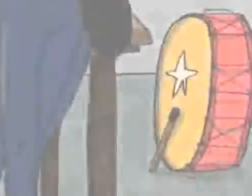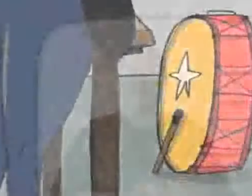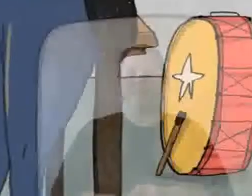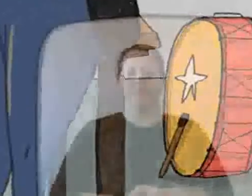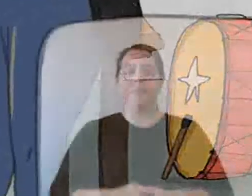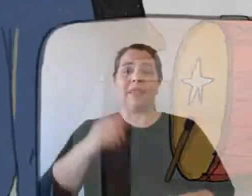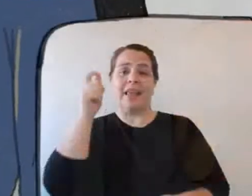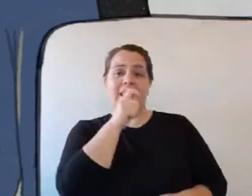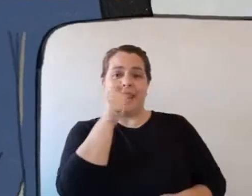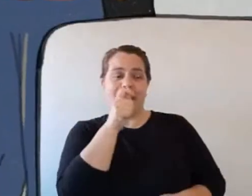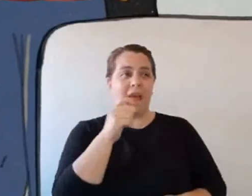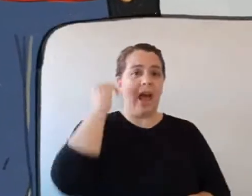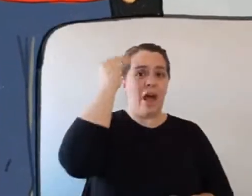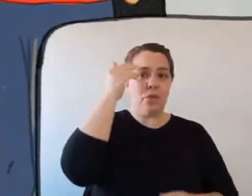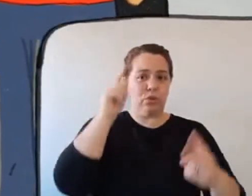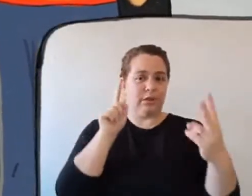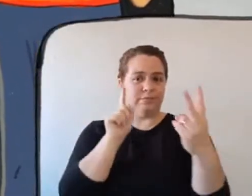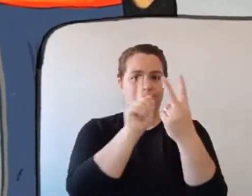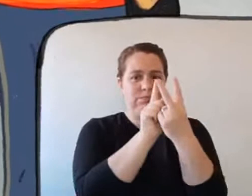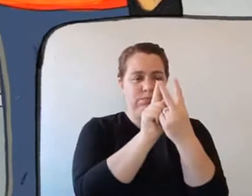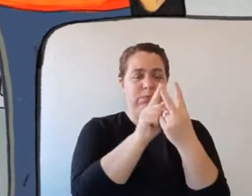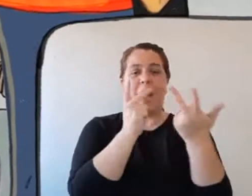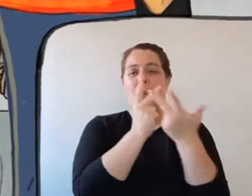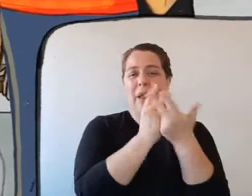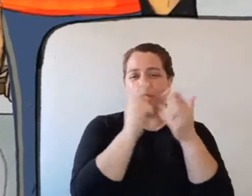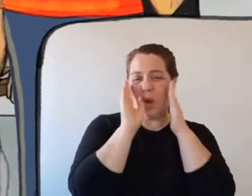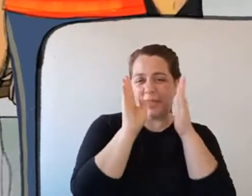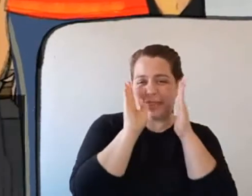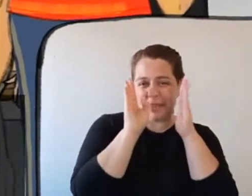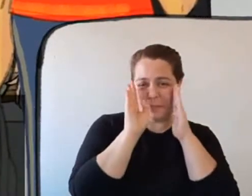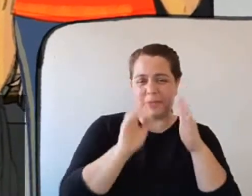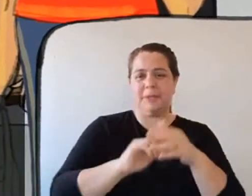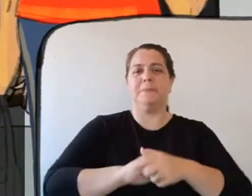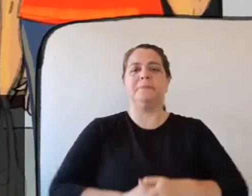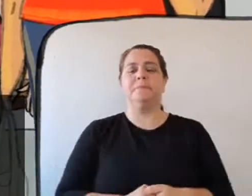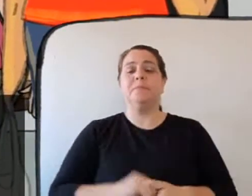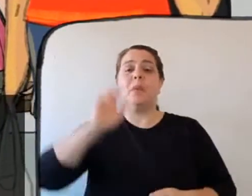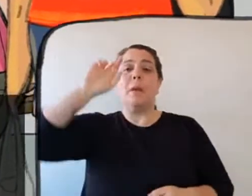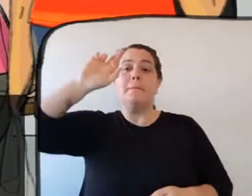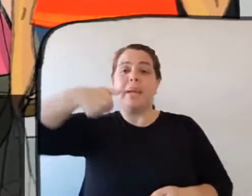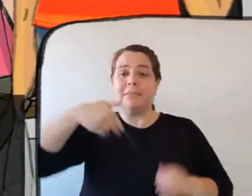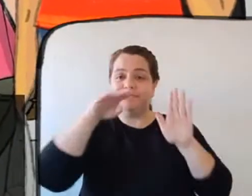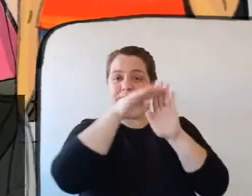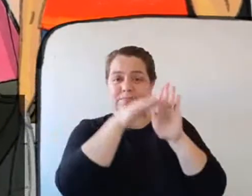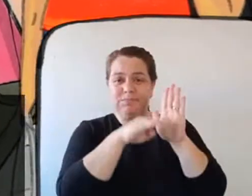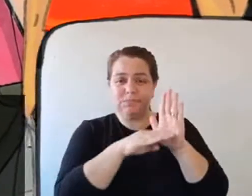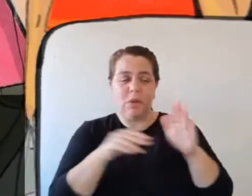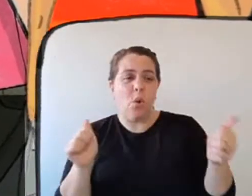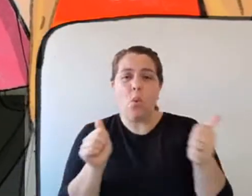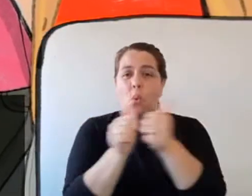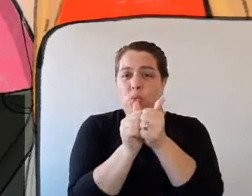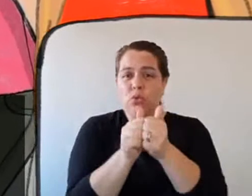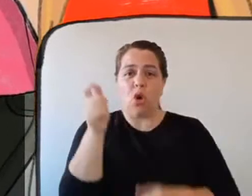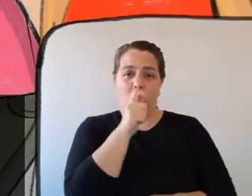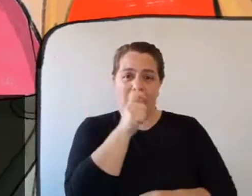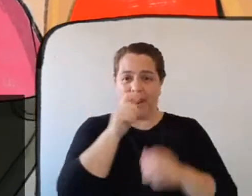Una niña conversa con dos adultas que la escuchan atentamente. El plan de acción debe armarse en conjunto con la niña o